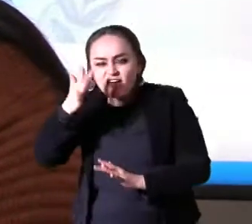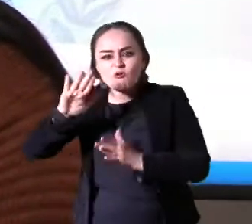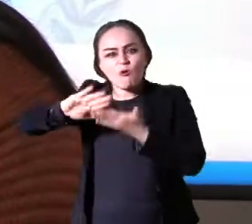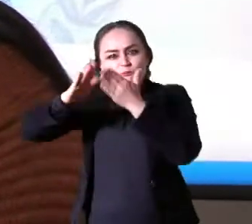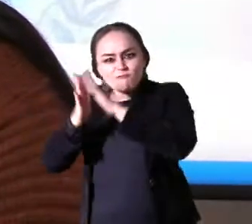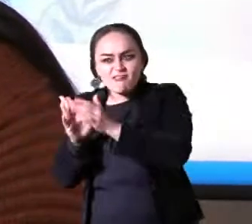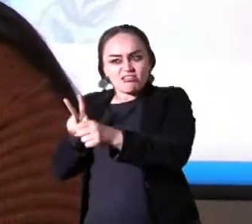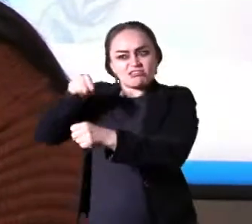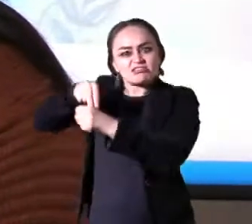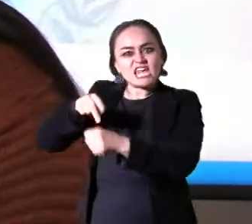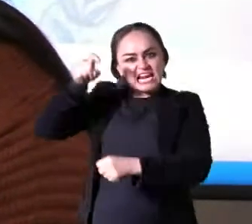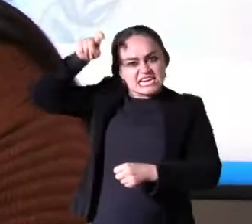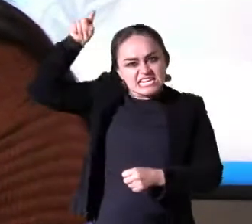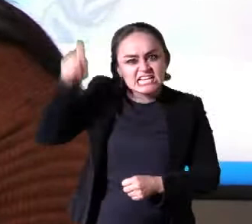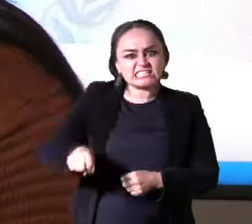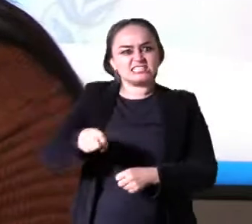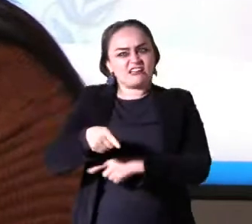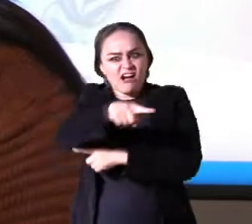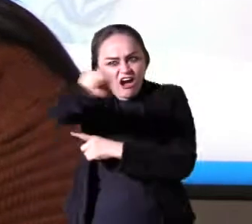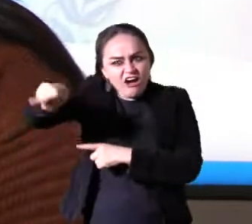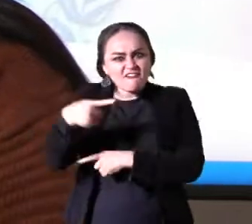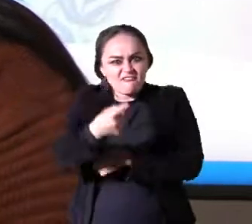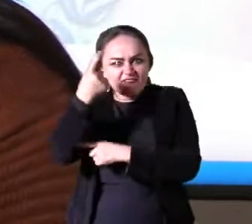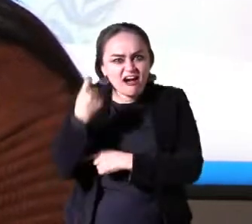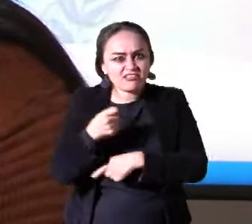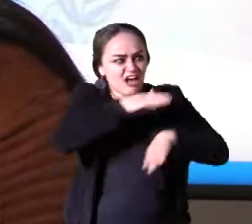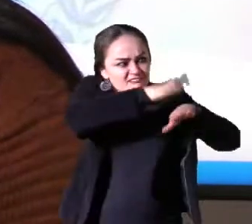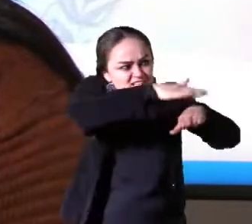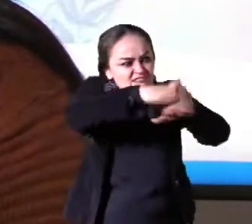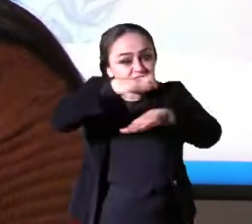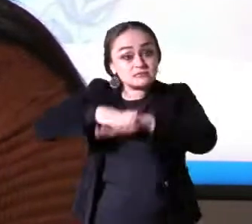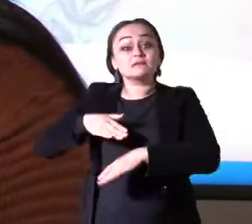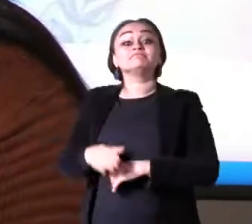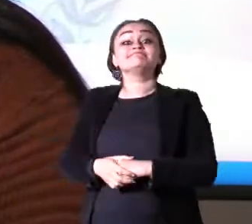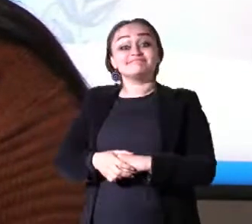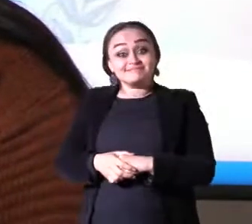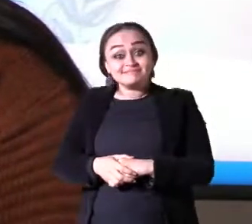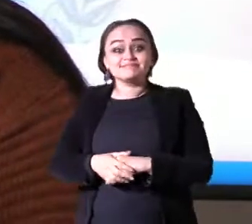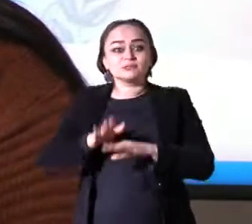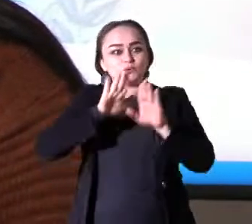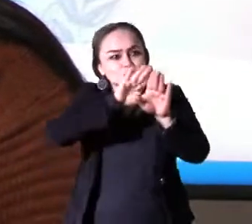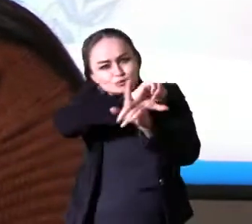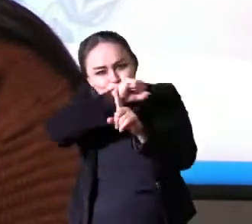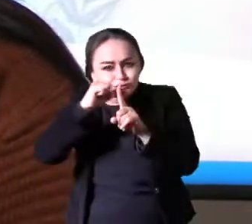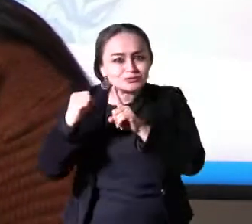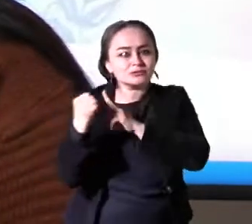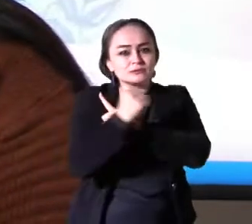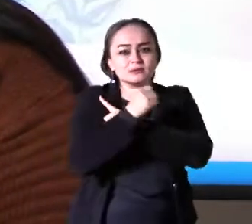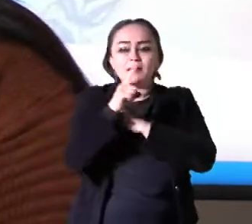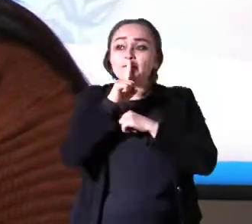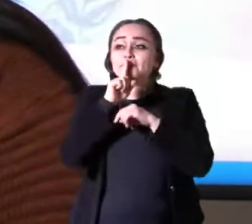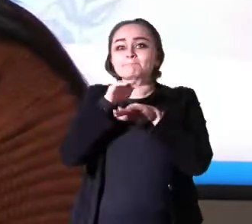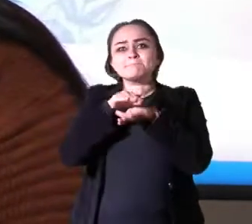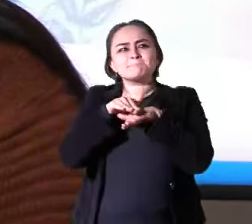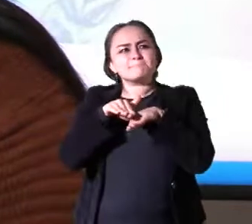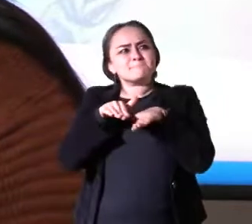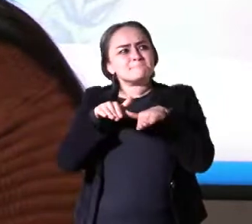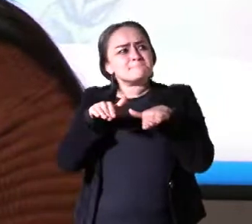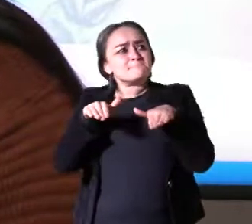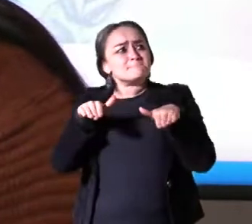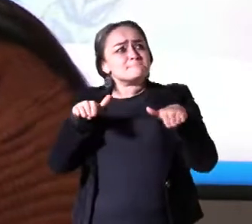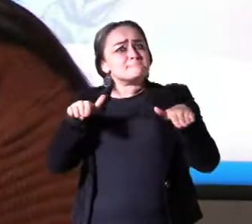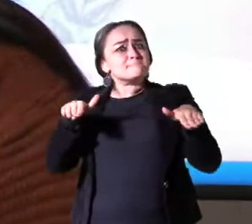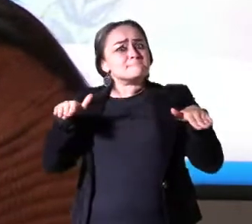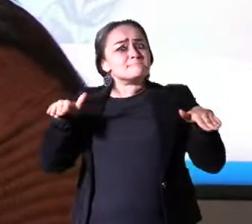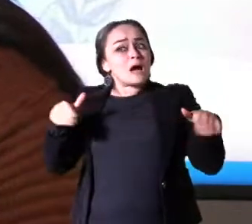denuncias que le generaron un estigma en una sociedad acostumbrada a un silencio con cómplice